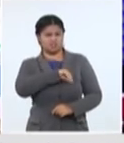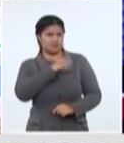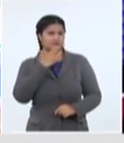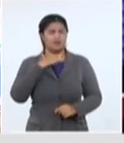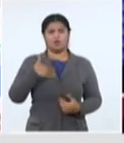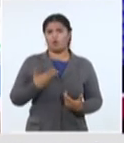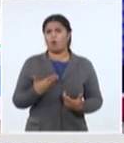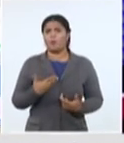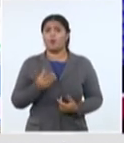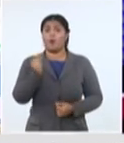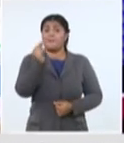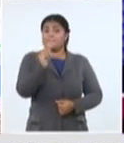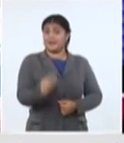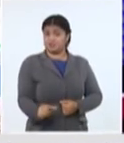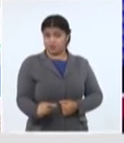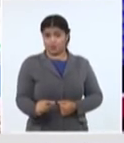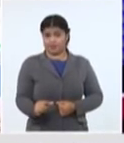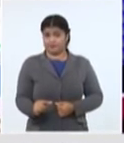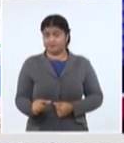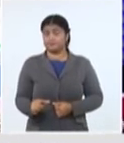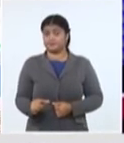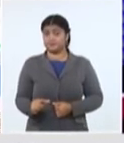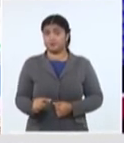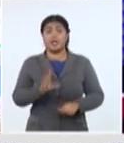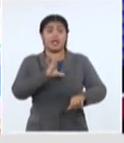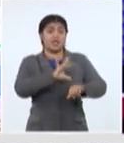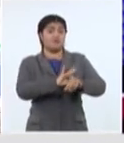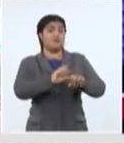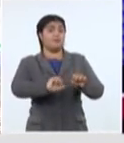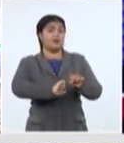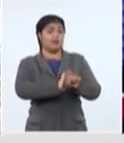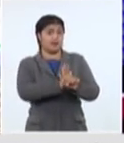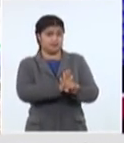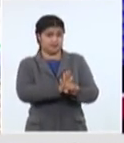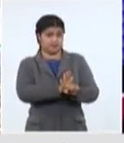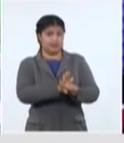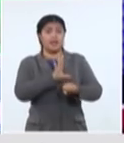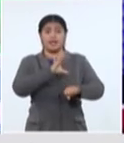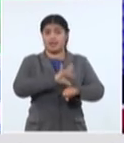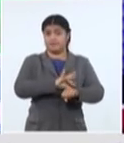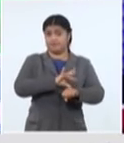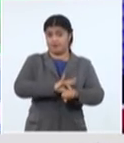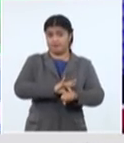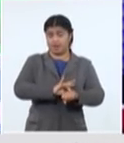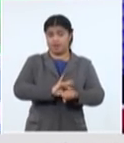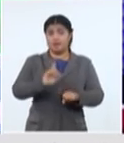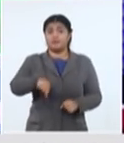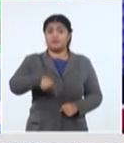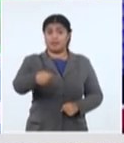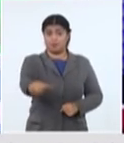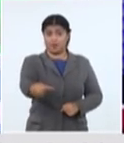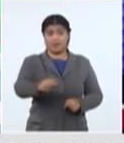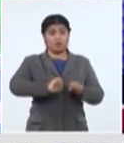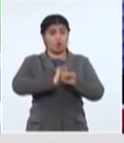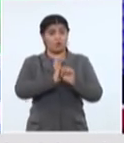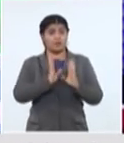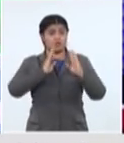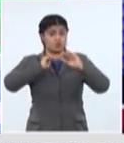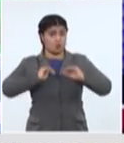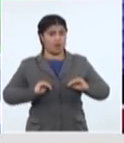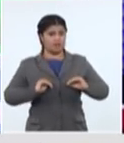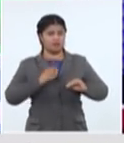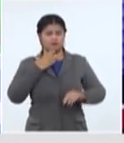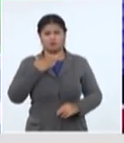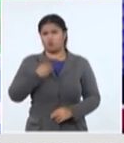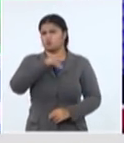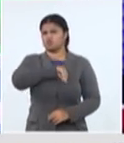emocional. ¿Cómo ha impactado emocionalmente en estos pacientes oncológicos? Realmente es muy importante,